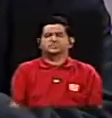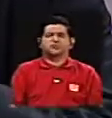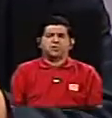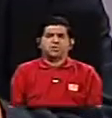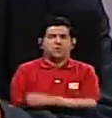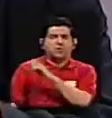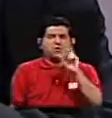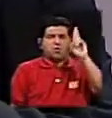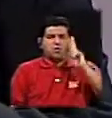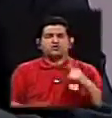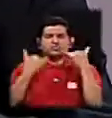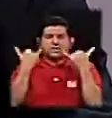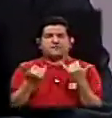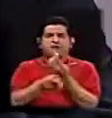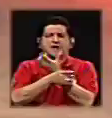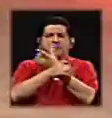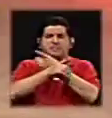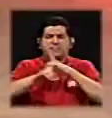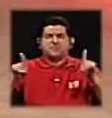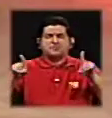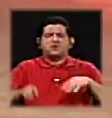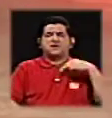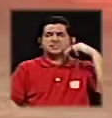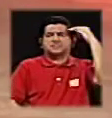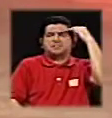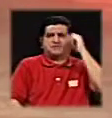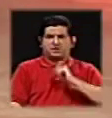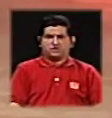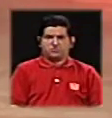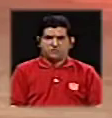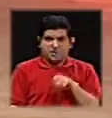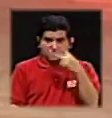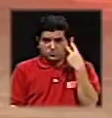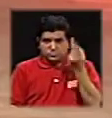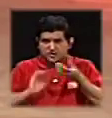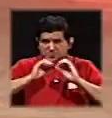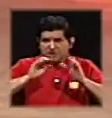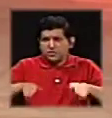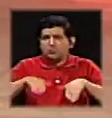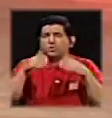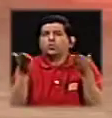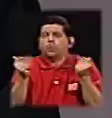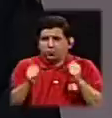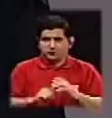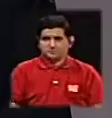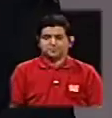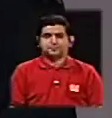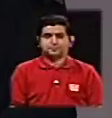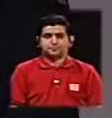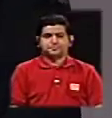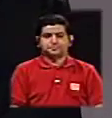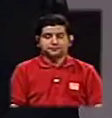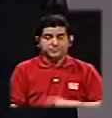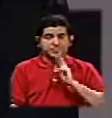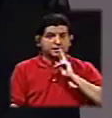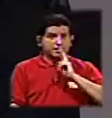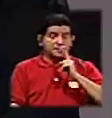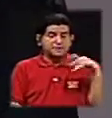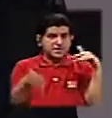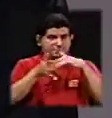una democracia más madura. ¿Cómo ven ustedes ese dato? En realidad, en los